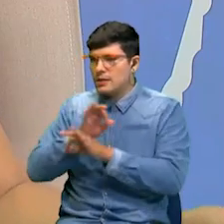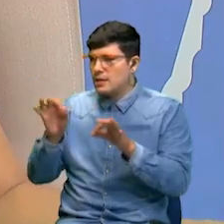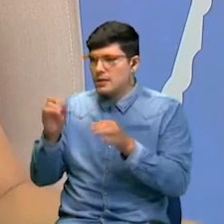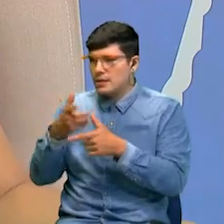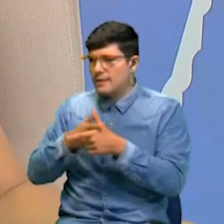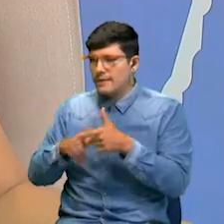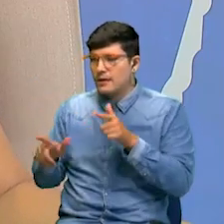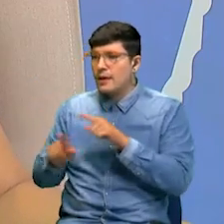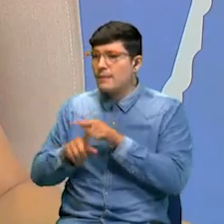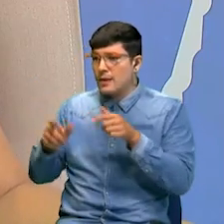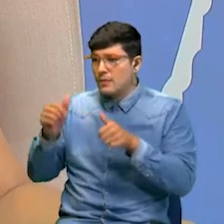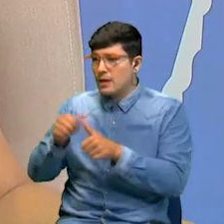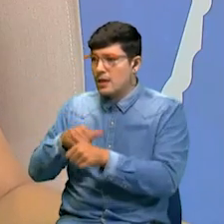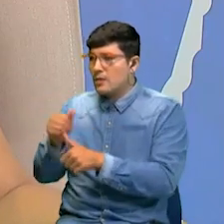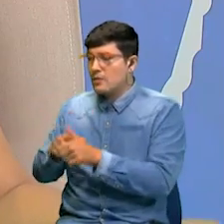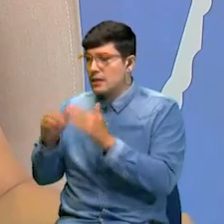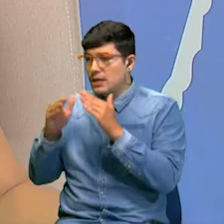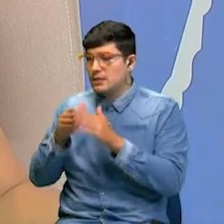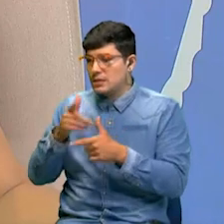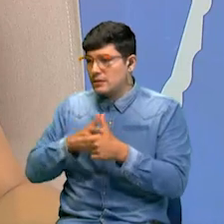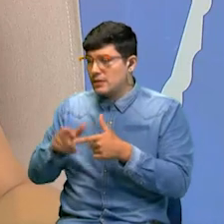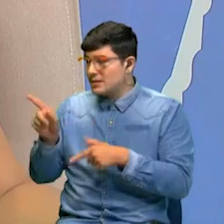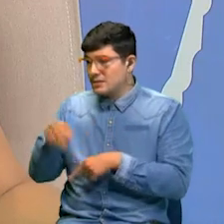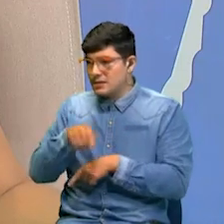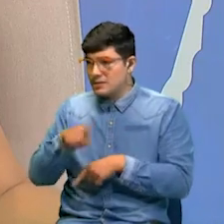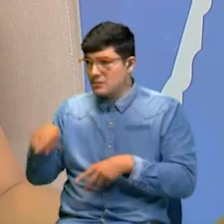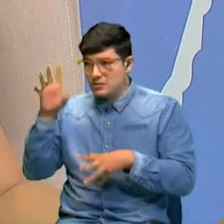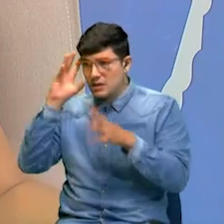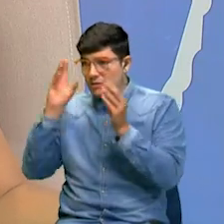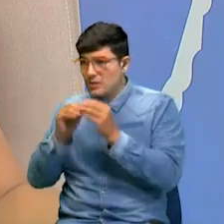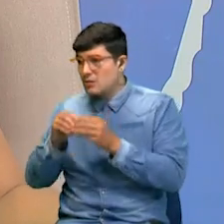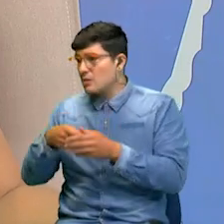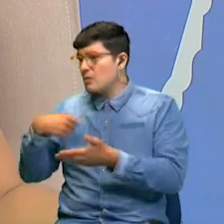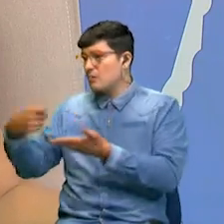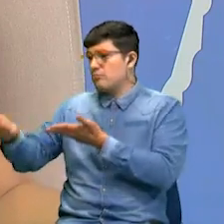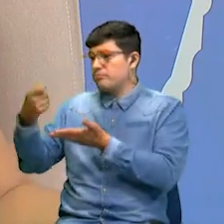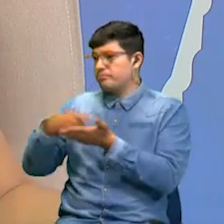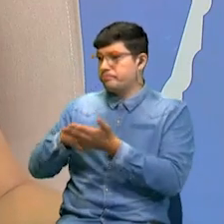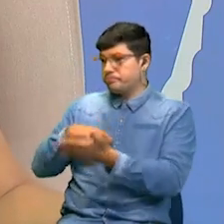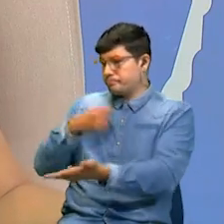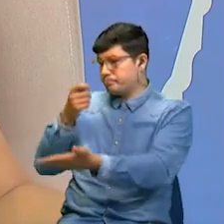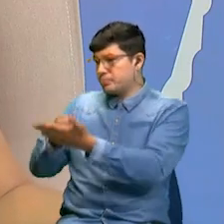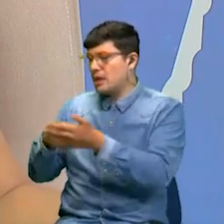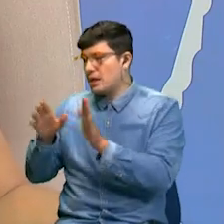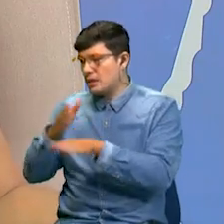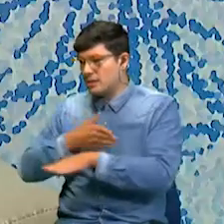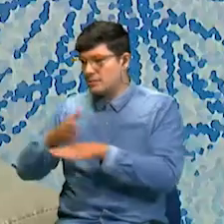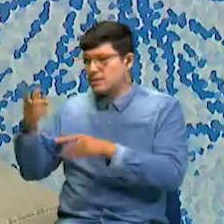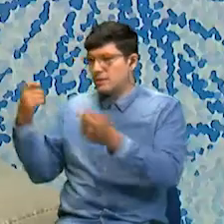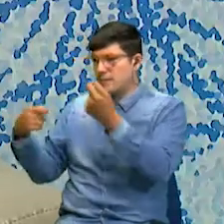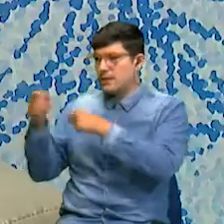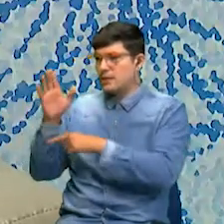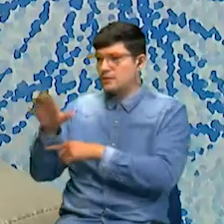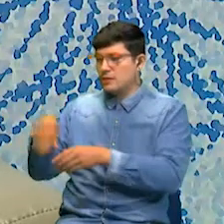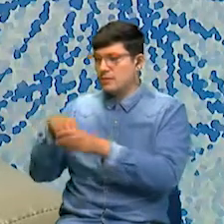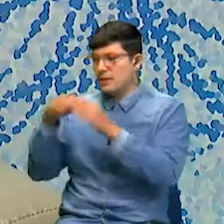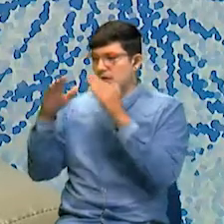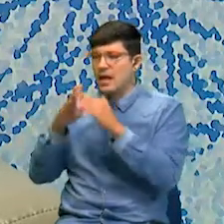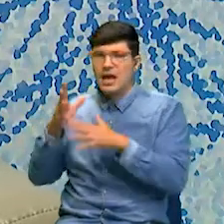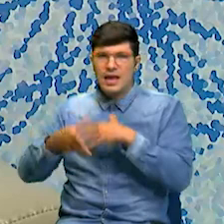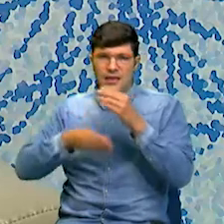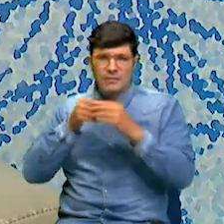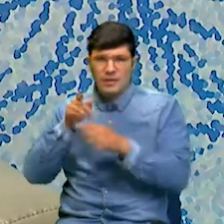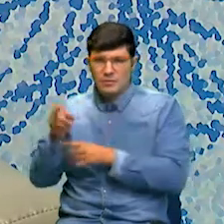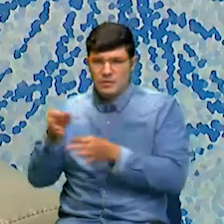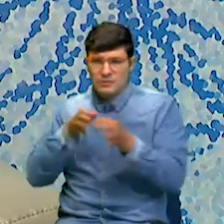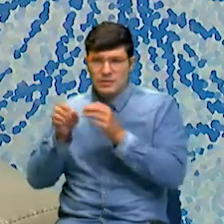quede efectivamente con su parte, si no se ponen de acuerdo, no le compra el uno a los otros, entonces se lleve al eventual remate. Ahí hay algo bueno para aclarar, doctora,